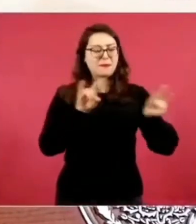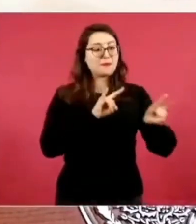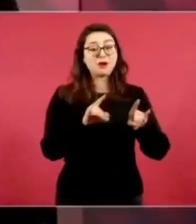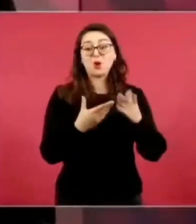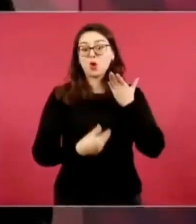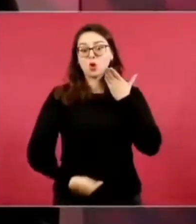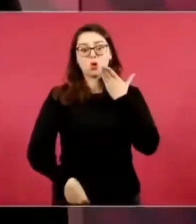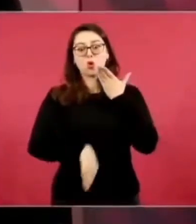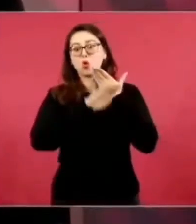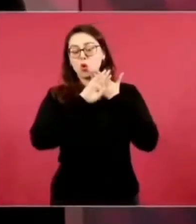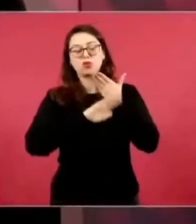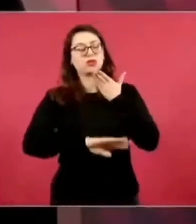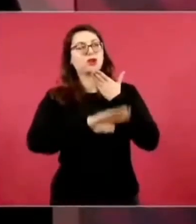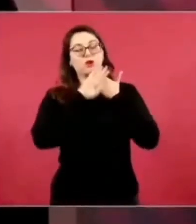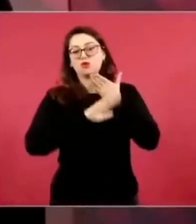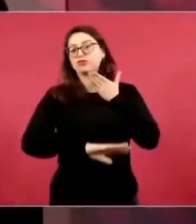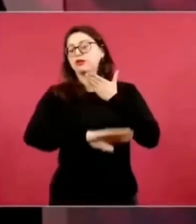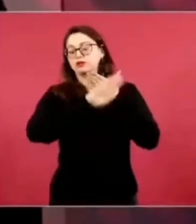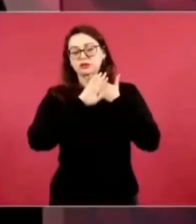Entonces ahí va uno,